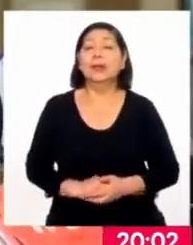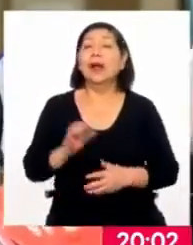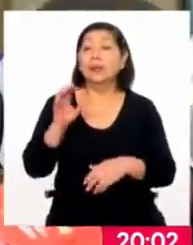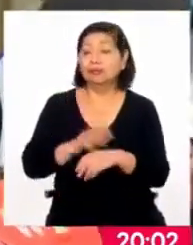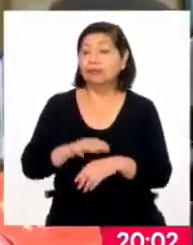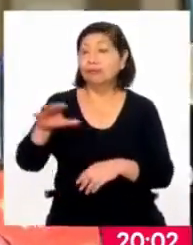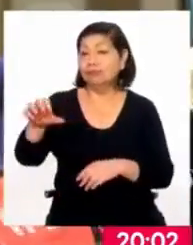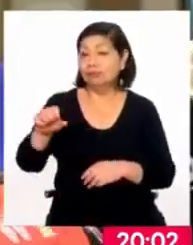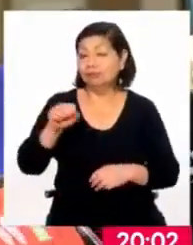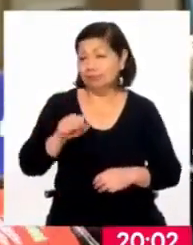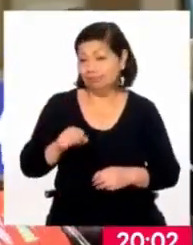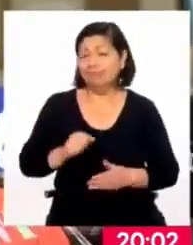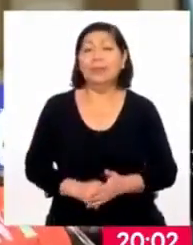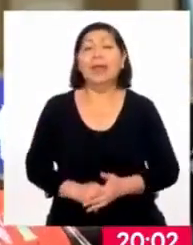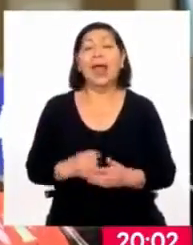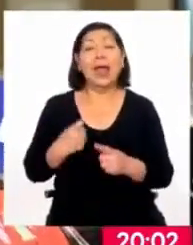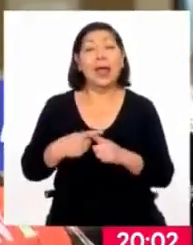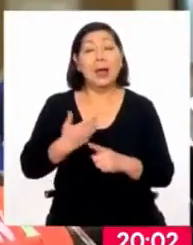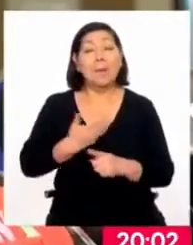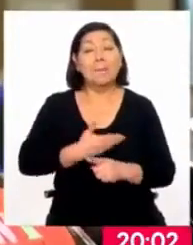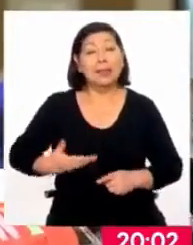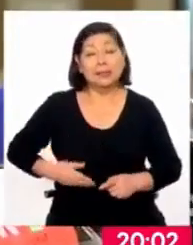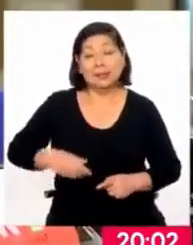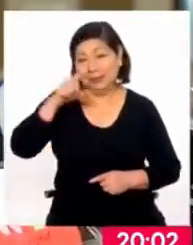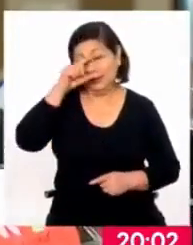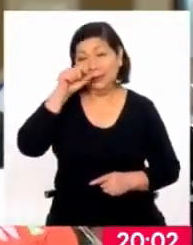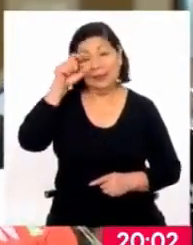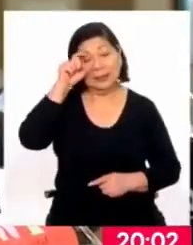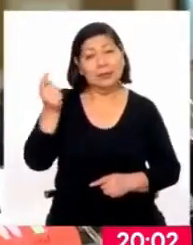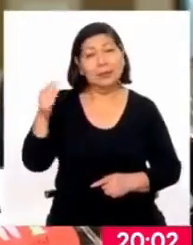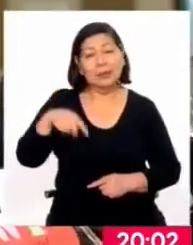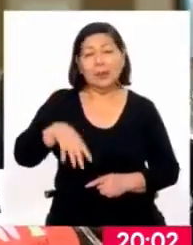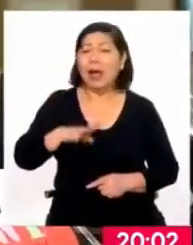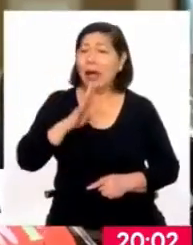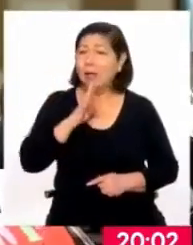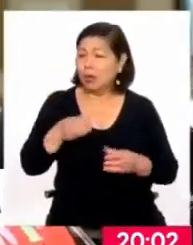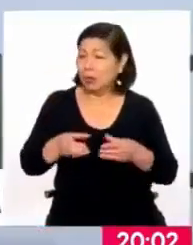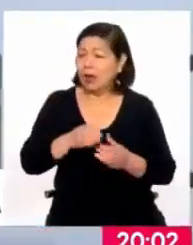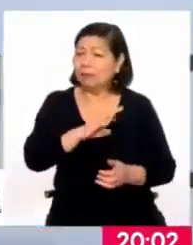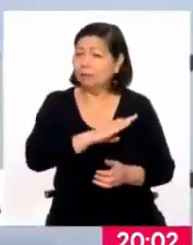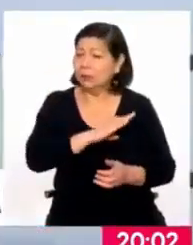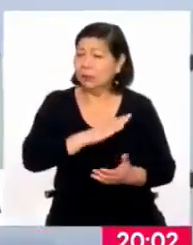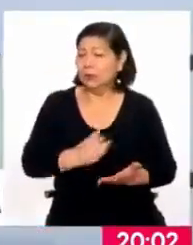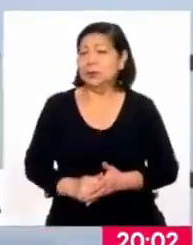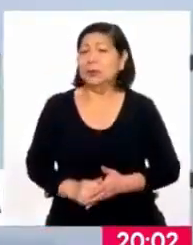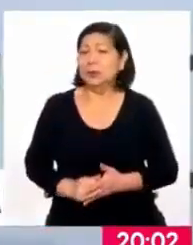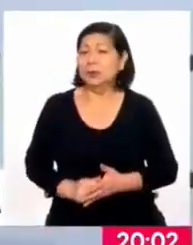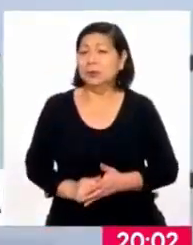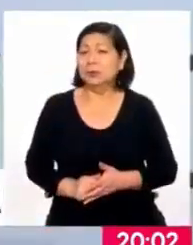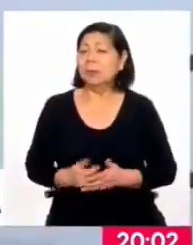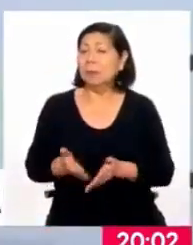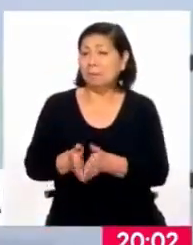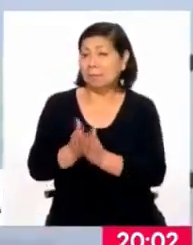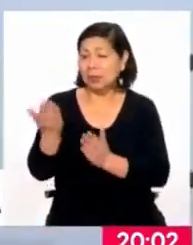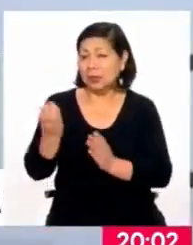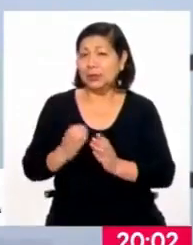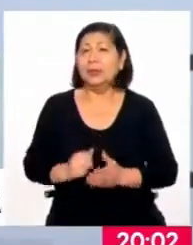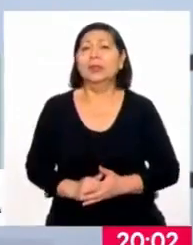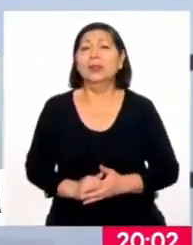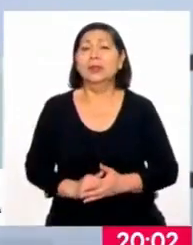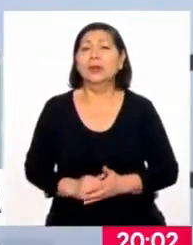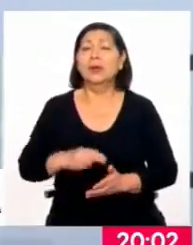capturar al expresidente Martín Vizcarra para que venga a declarar a la Comisión de Fiscalización. Uno de los que sustentó el pedido fue el